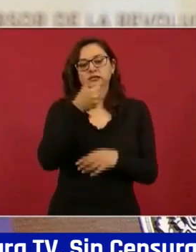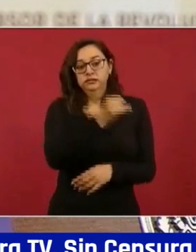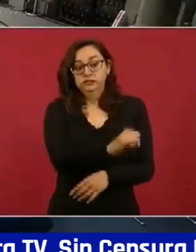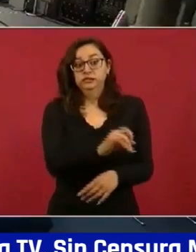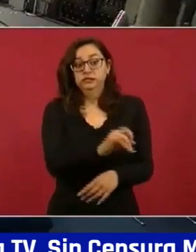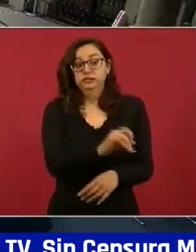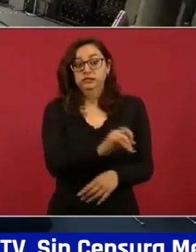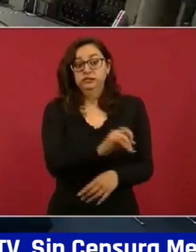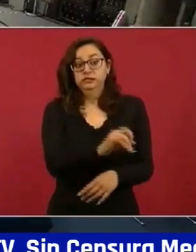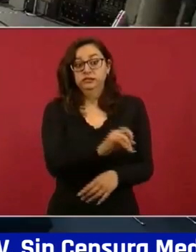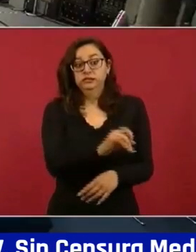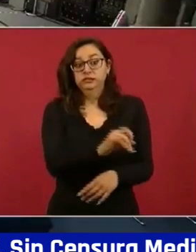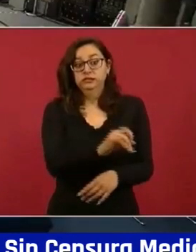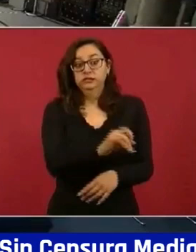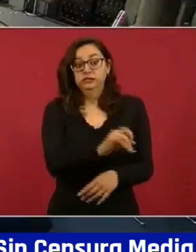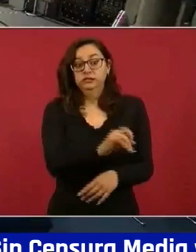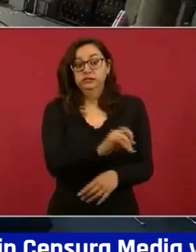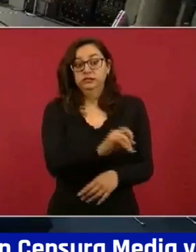muchos.